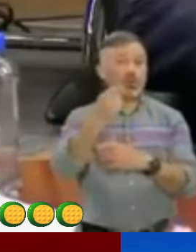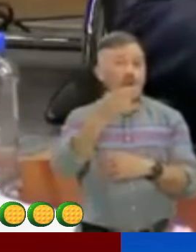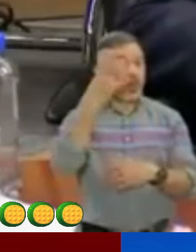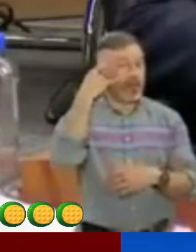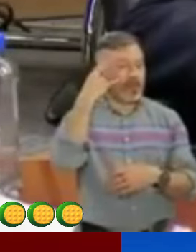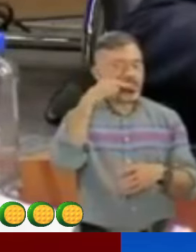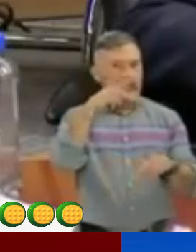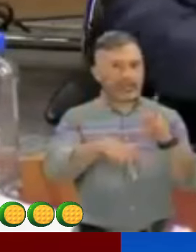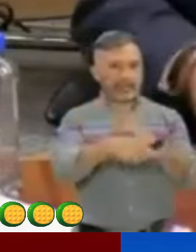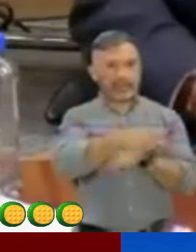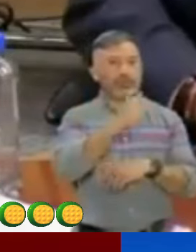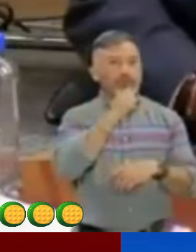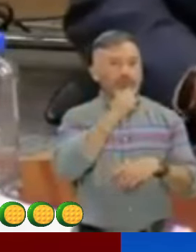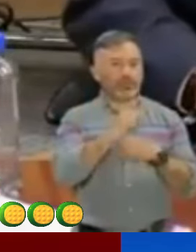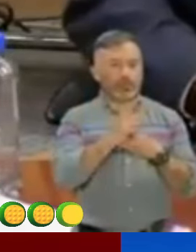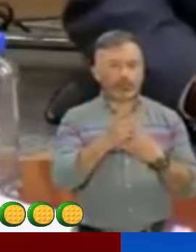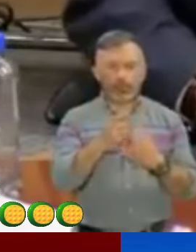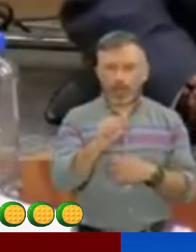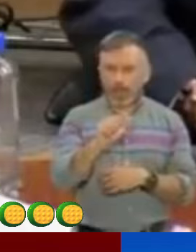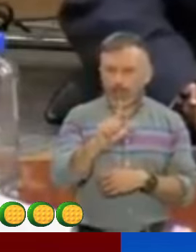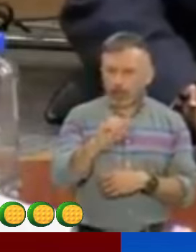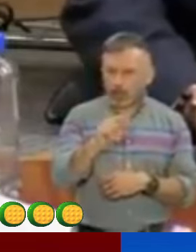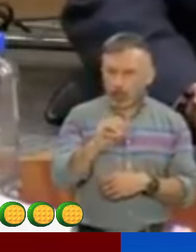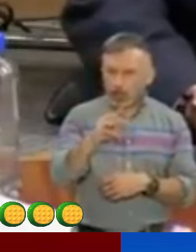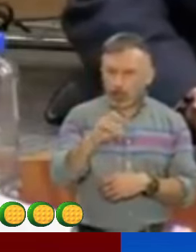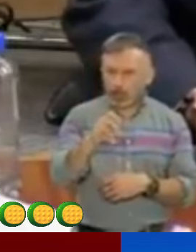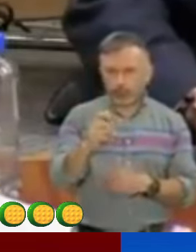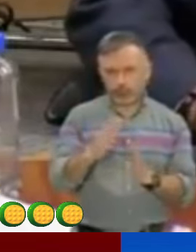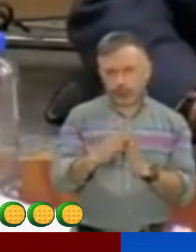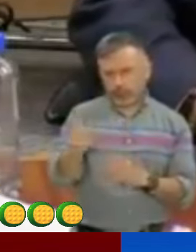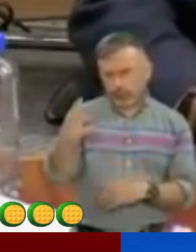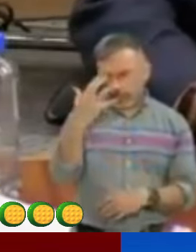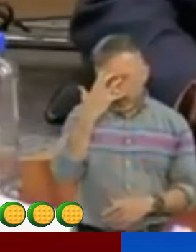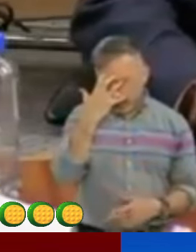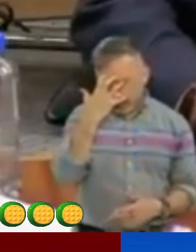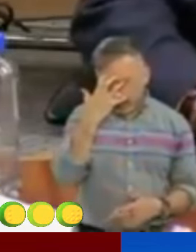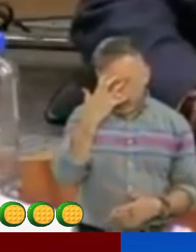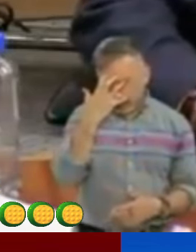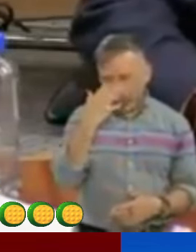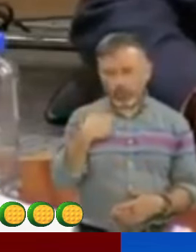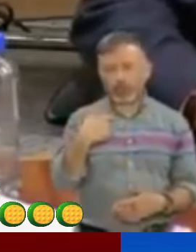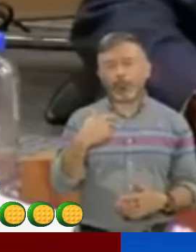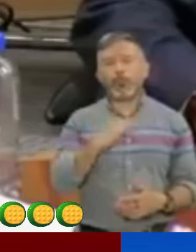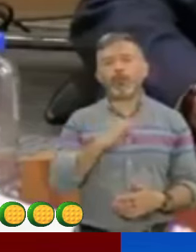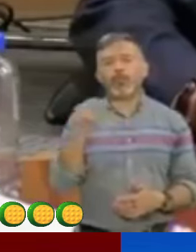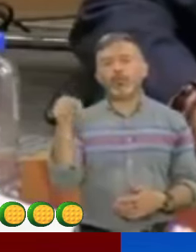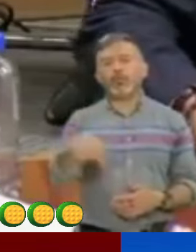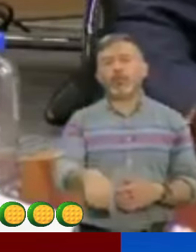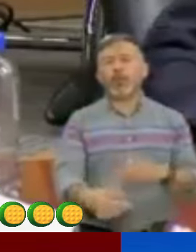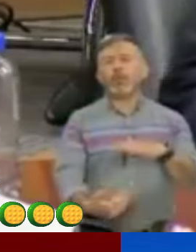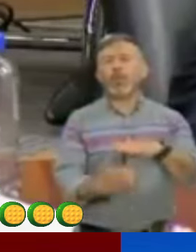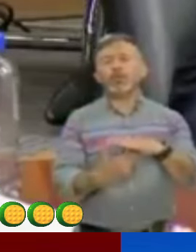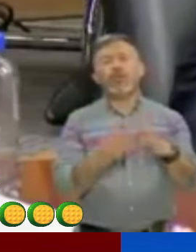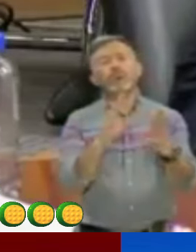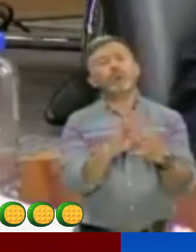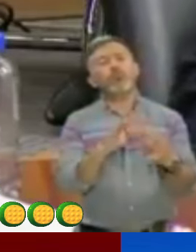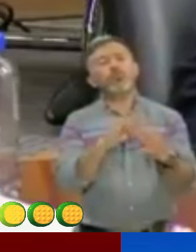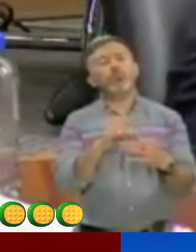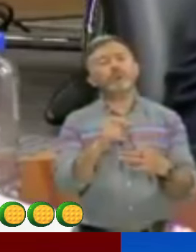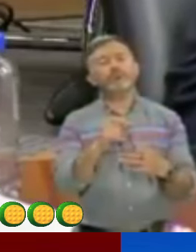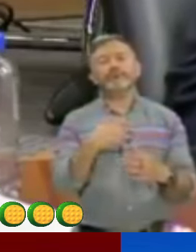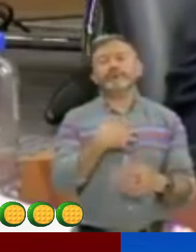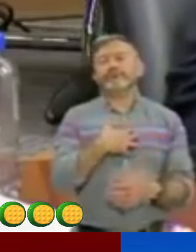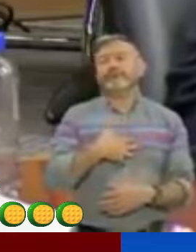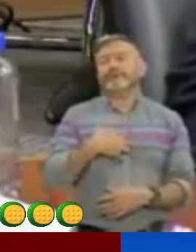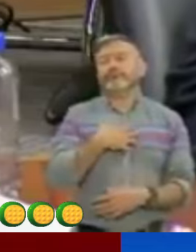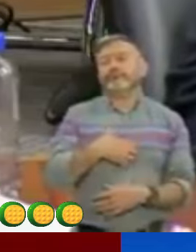Alito Moreno. Tengan un poco de vergüenza. ¿Cómo se atreven a venir a esta mesa a celebrar que la autoridad no pudo rastrear el dinero